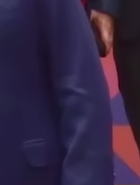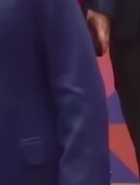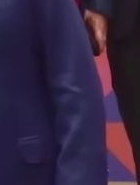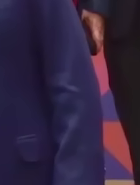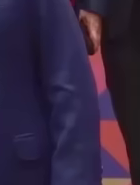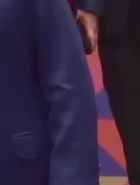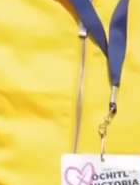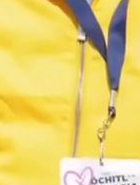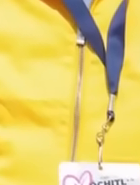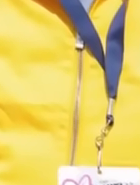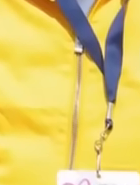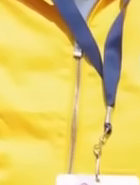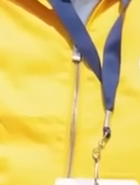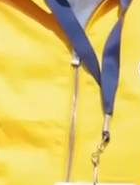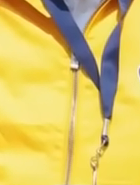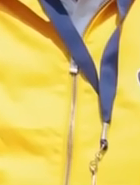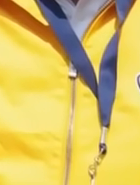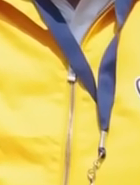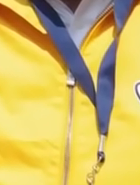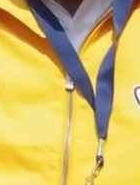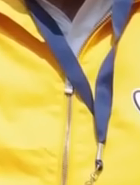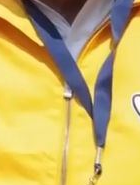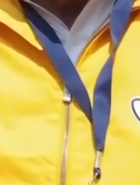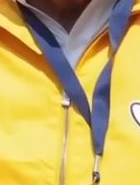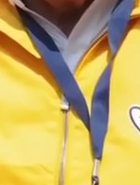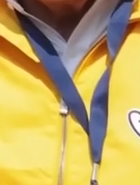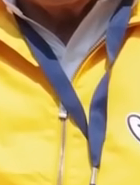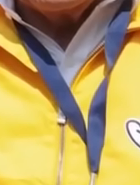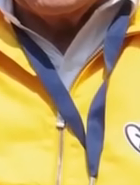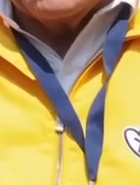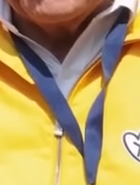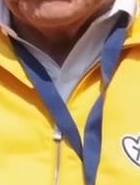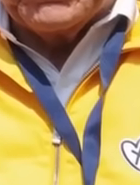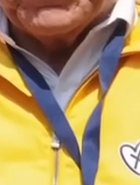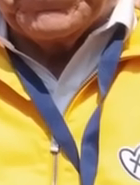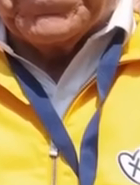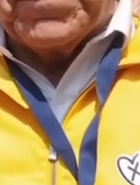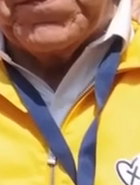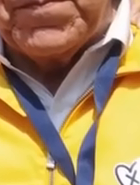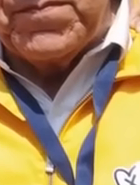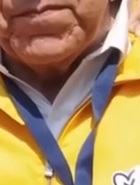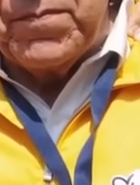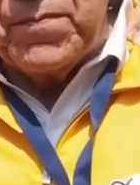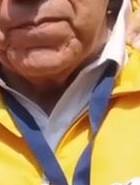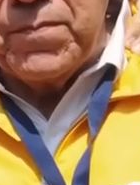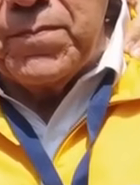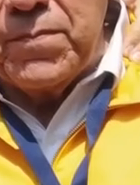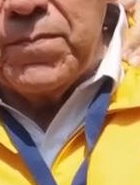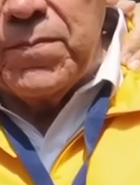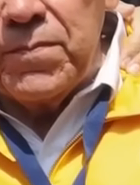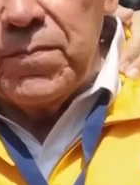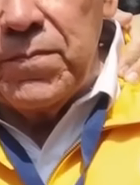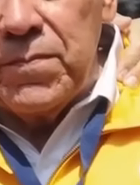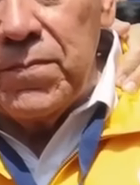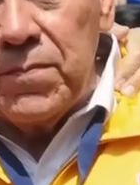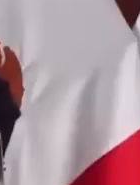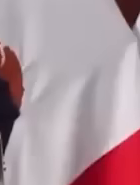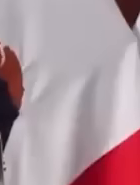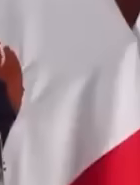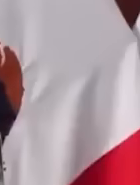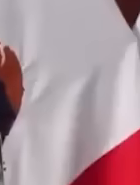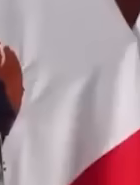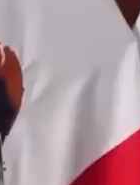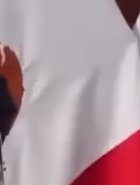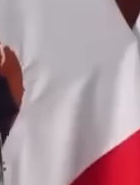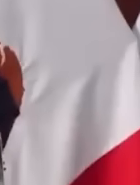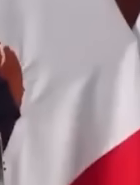y el PRD no quieren entregar tan rápido su respaldo el Tricolor quiere impulsar a Adrián rubalcava hay quien le dice la